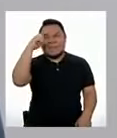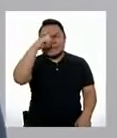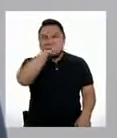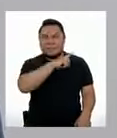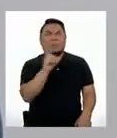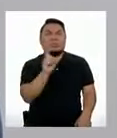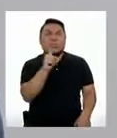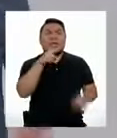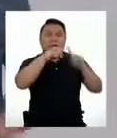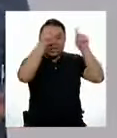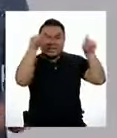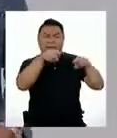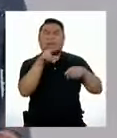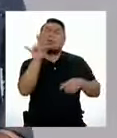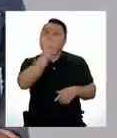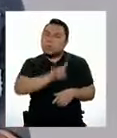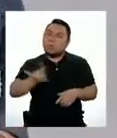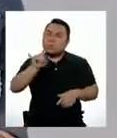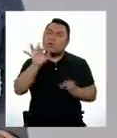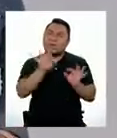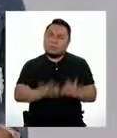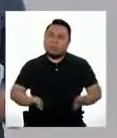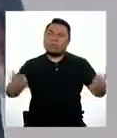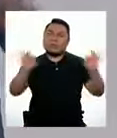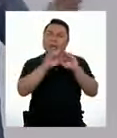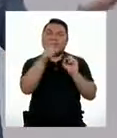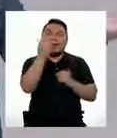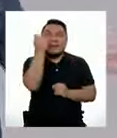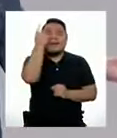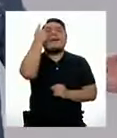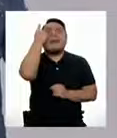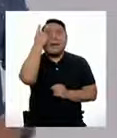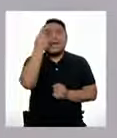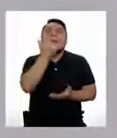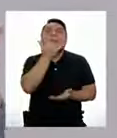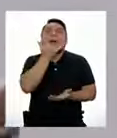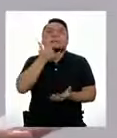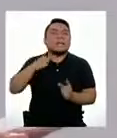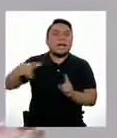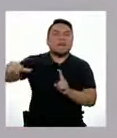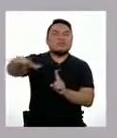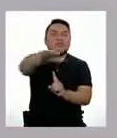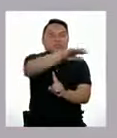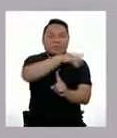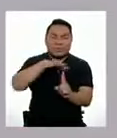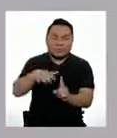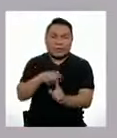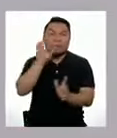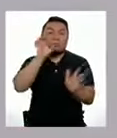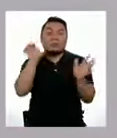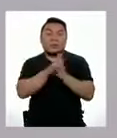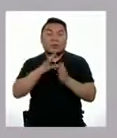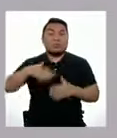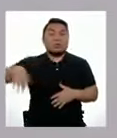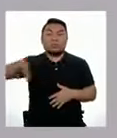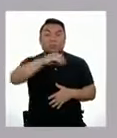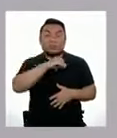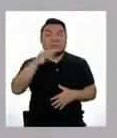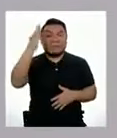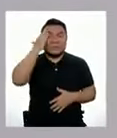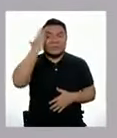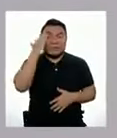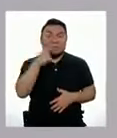pero son de mucha utilidad para comprender las cosas que suceden a nuestro alrededor. Por ejemplo, como todos sabemos, el aire